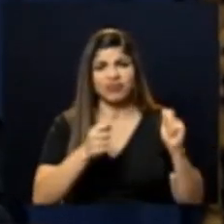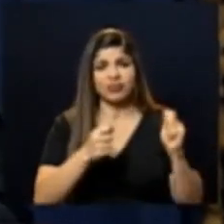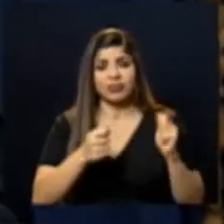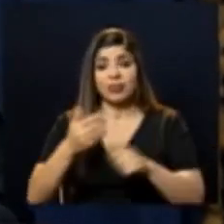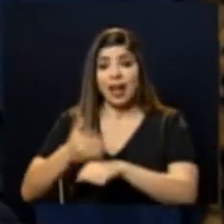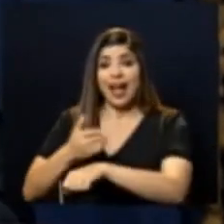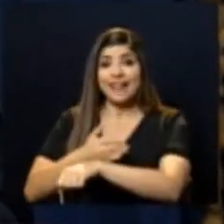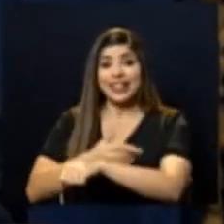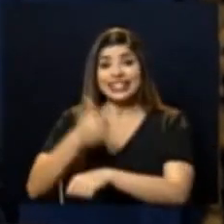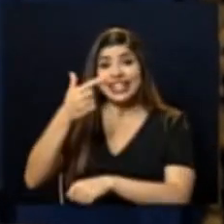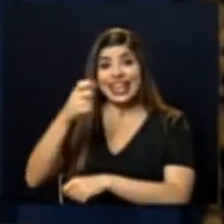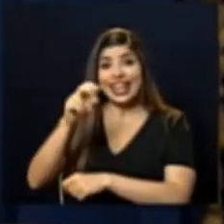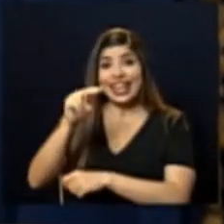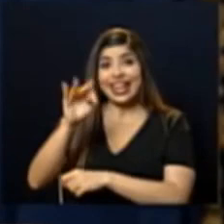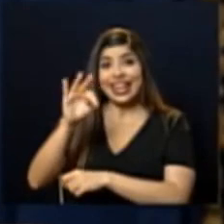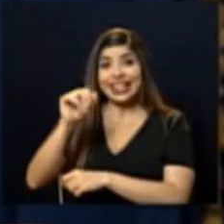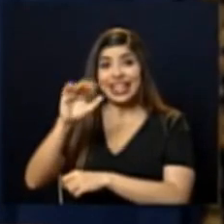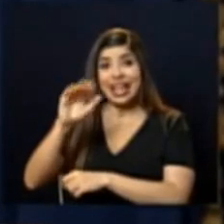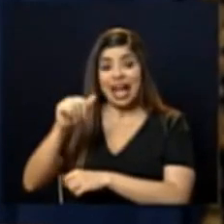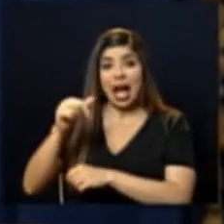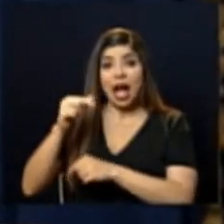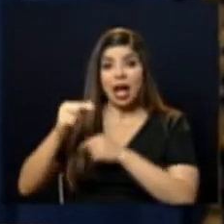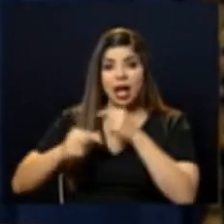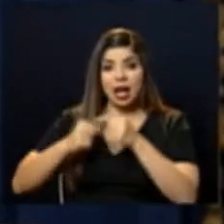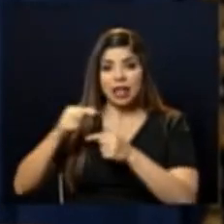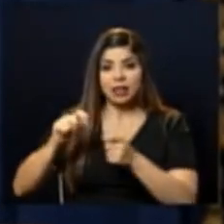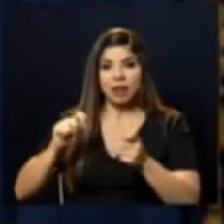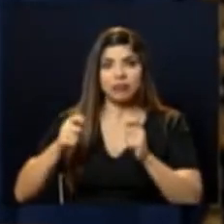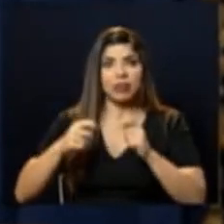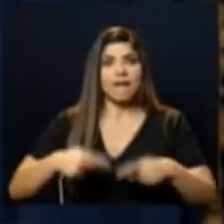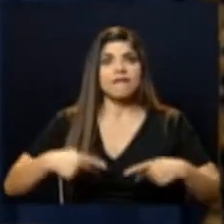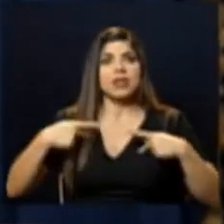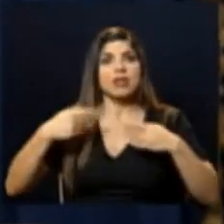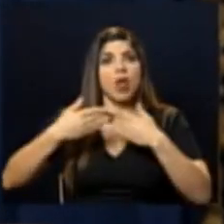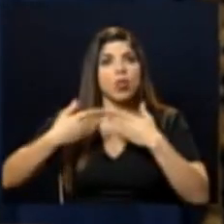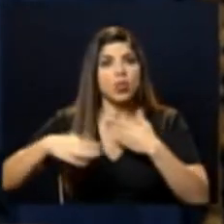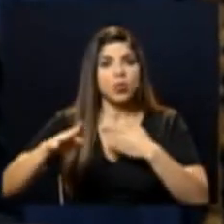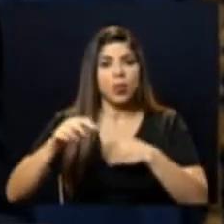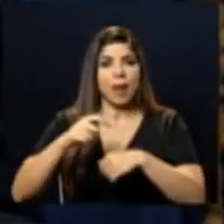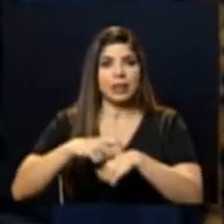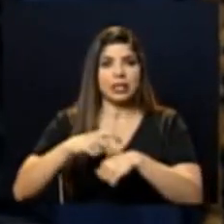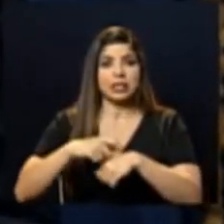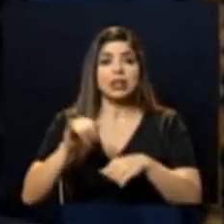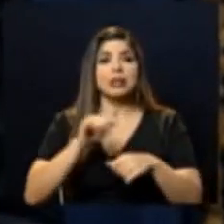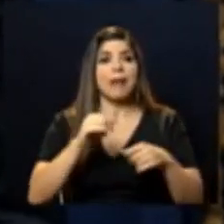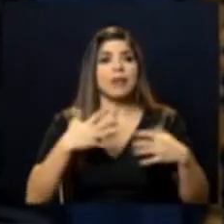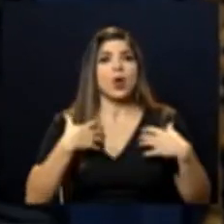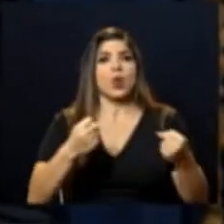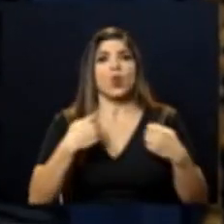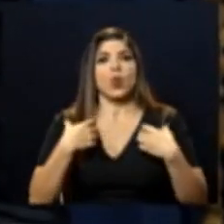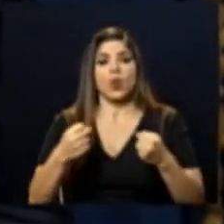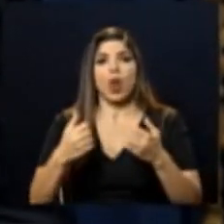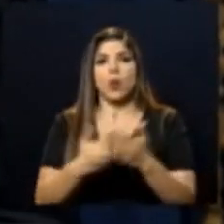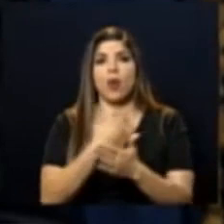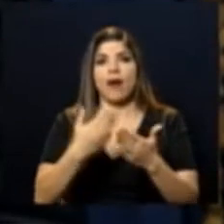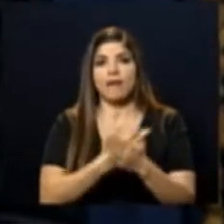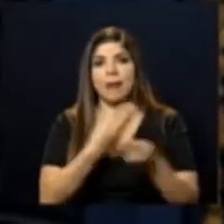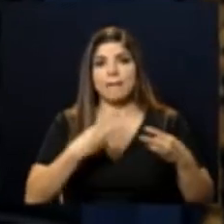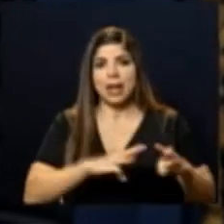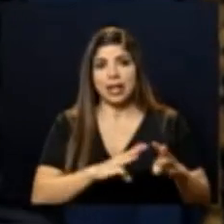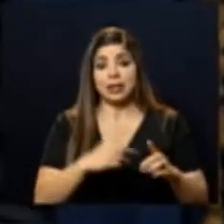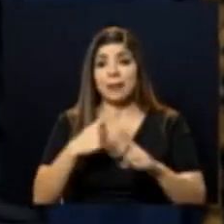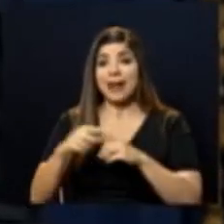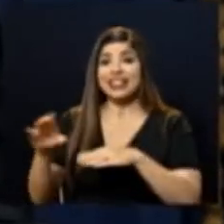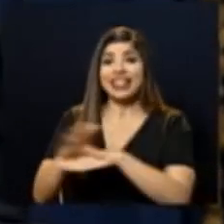en genética están prolongando la vida y encontrando nuevos métodos de curación. Sumemos el Internet de